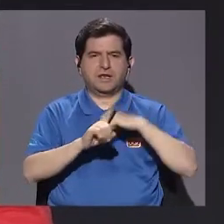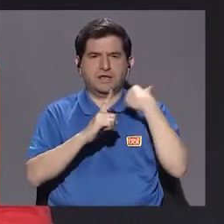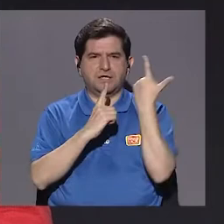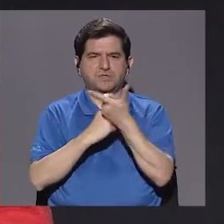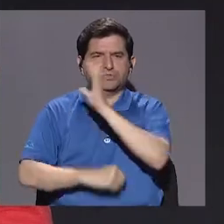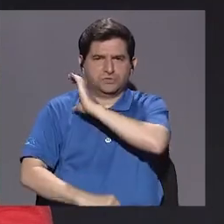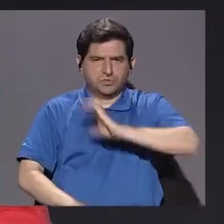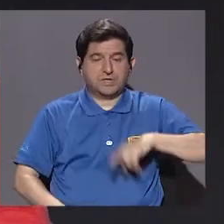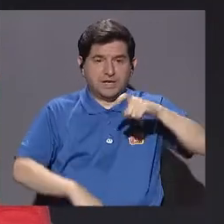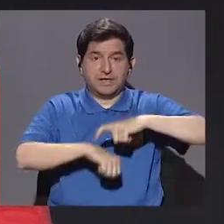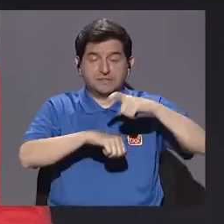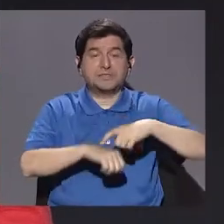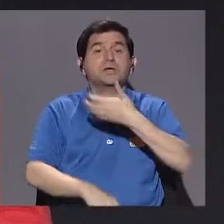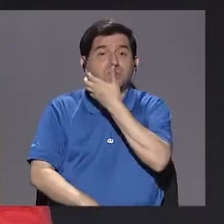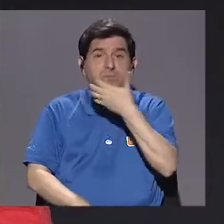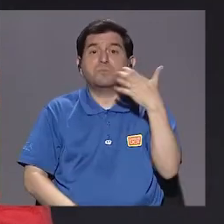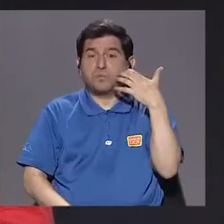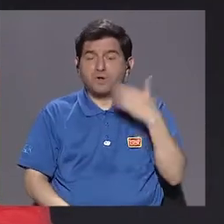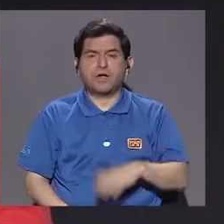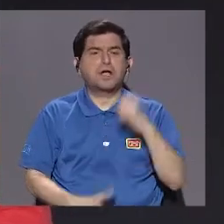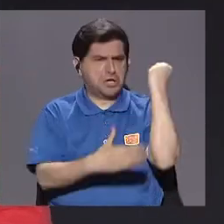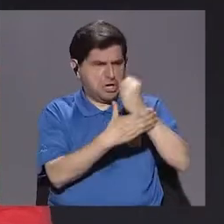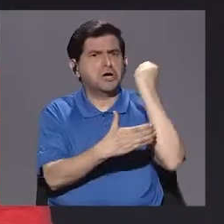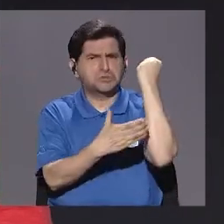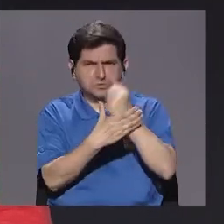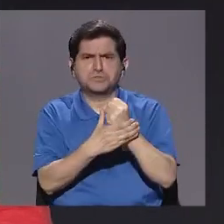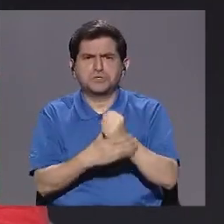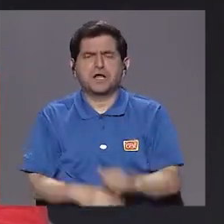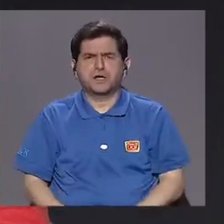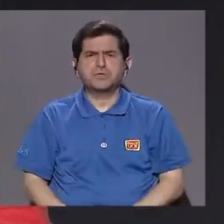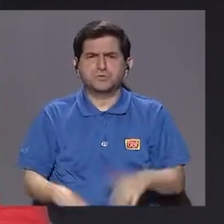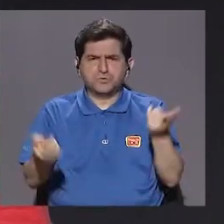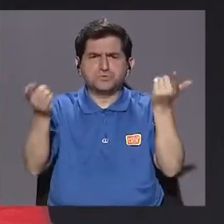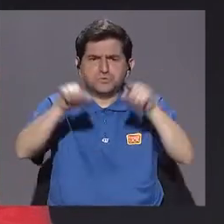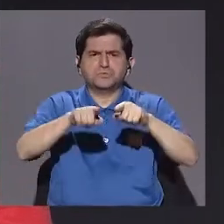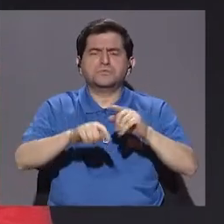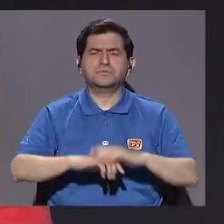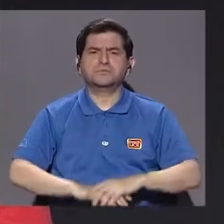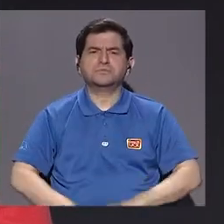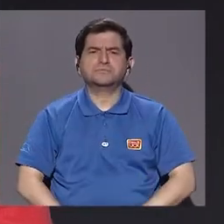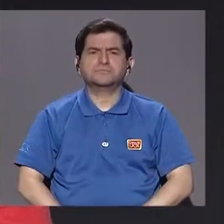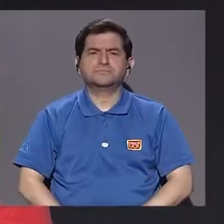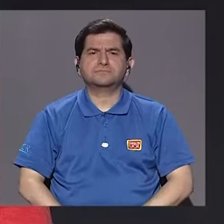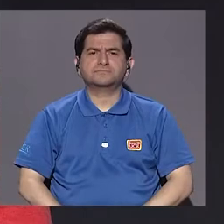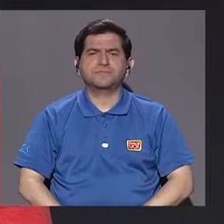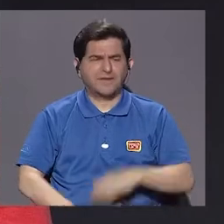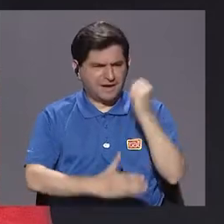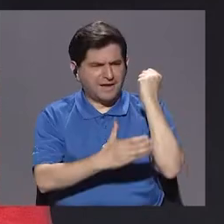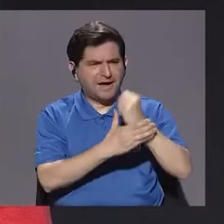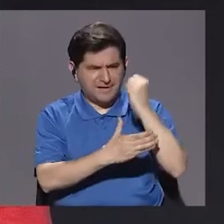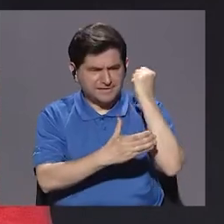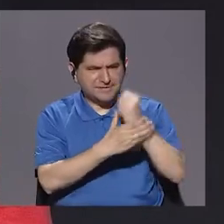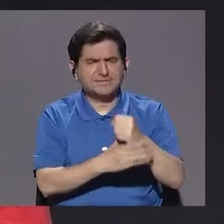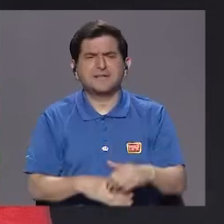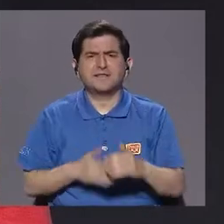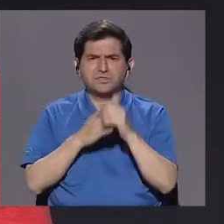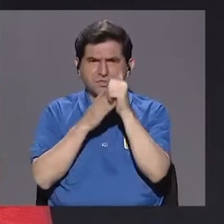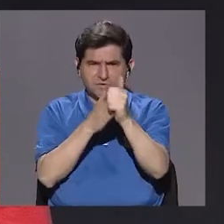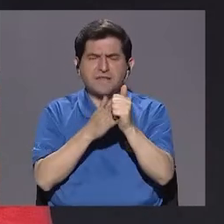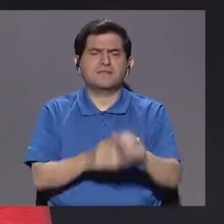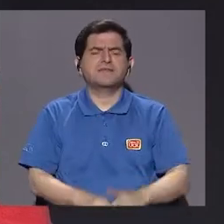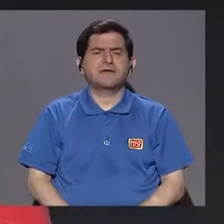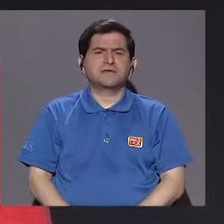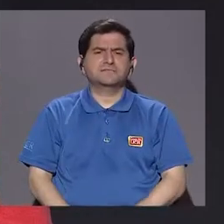ese periodo de guerrillas y asesinato de guerrilleros justamente jugó asesinatos de dirigentes de